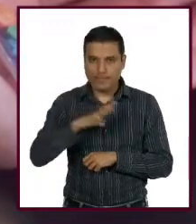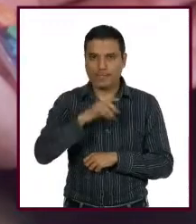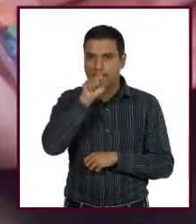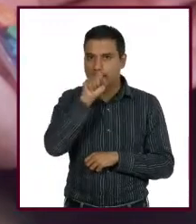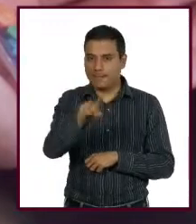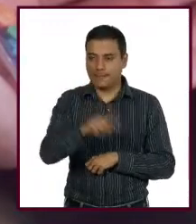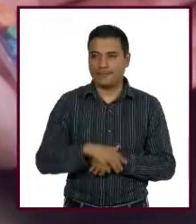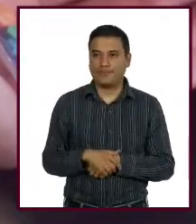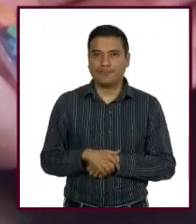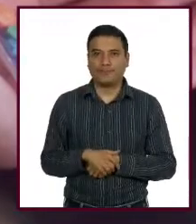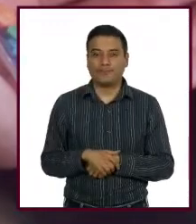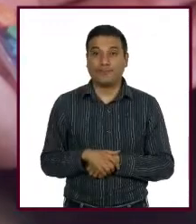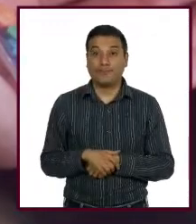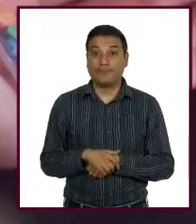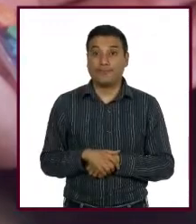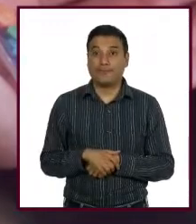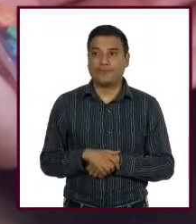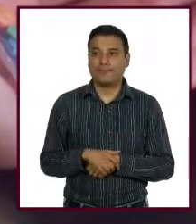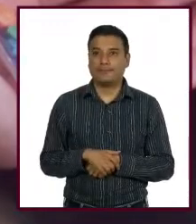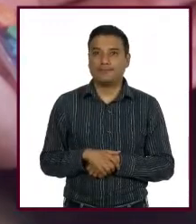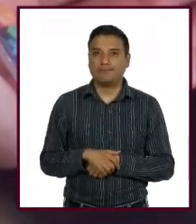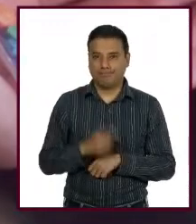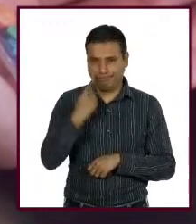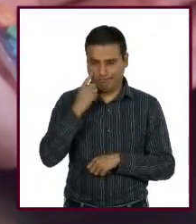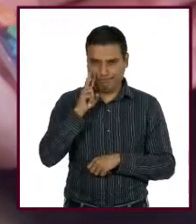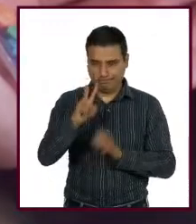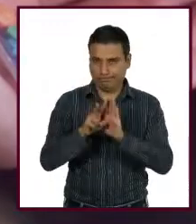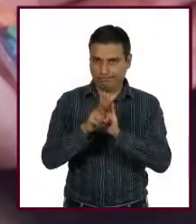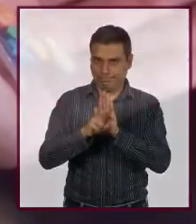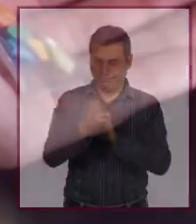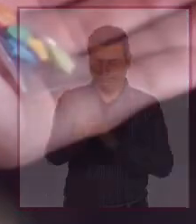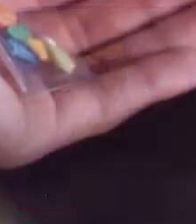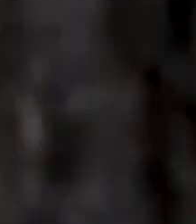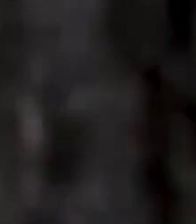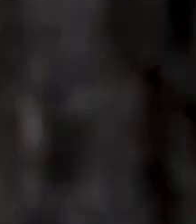de finalizar, me encantaría que nos acompañen a ver esta información.